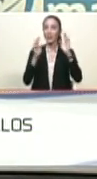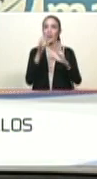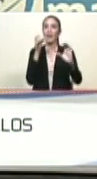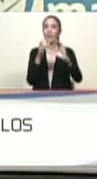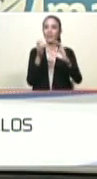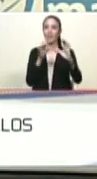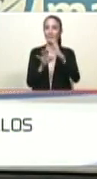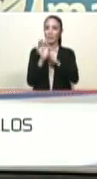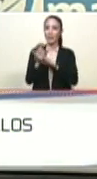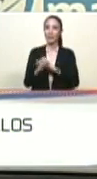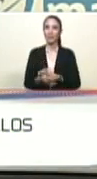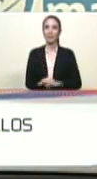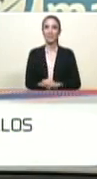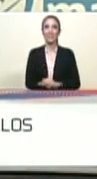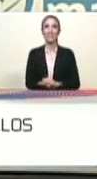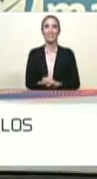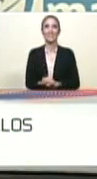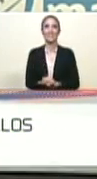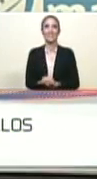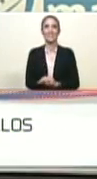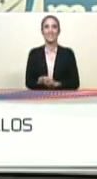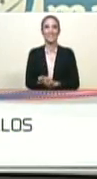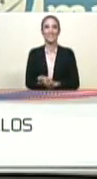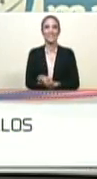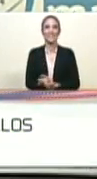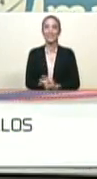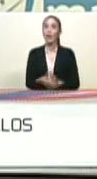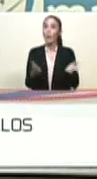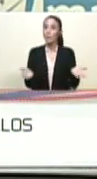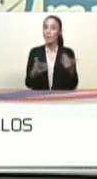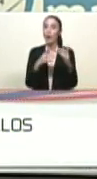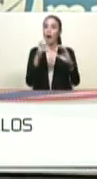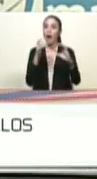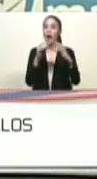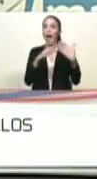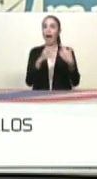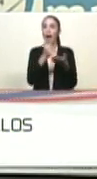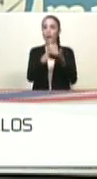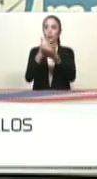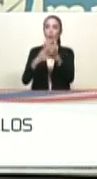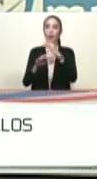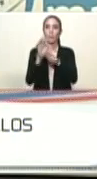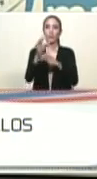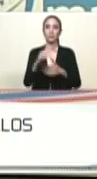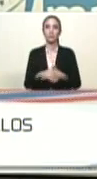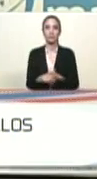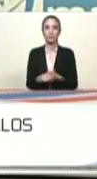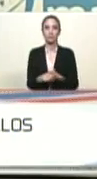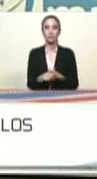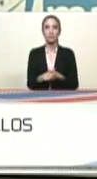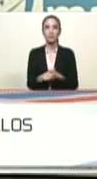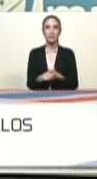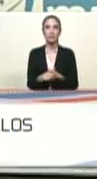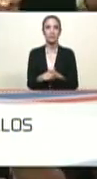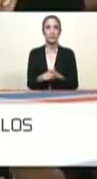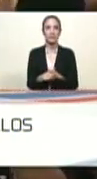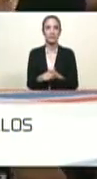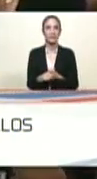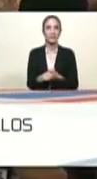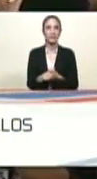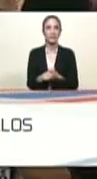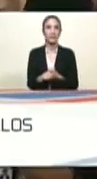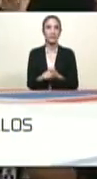Vamos a proceder, hogares de la patria, vamos a proceder a entregar